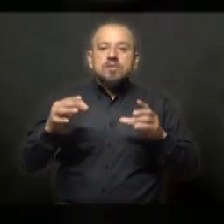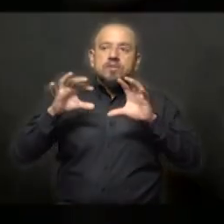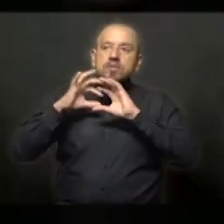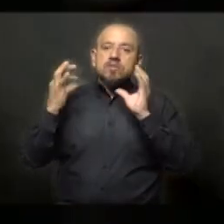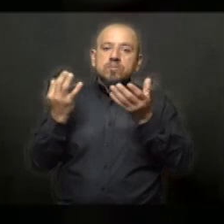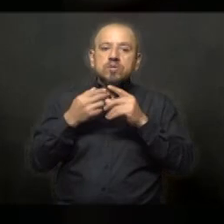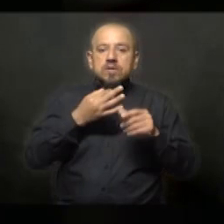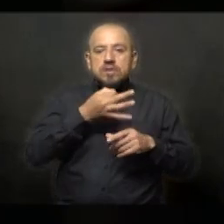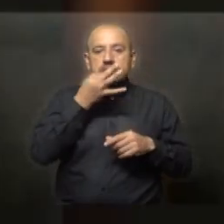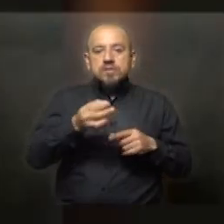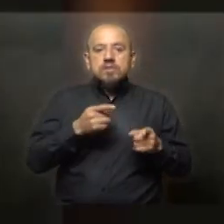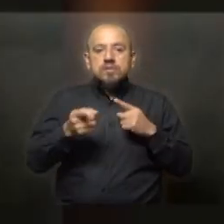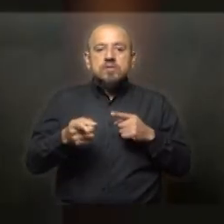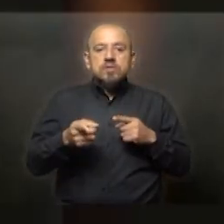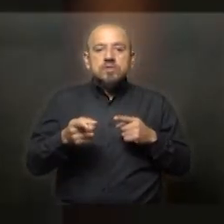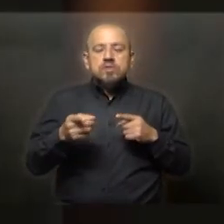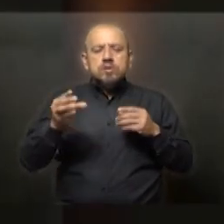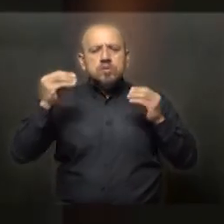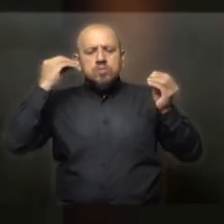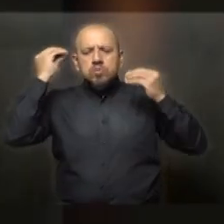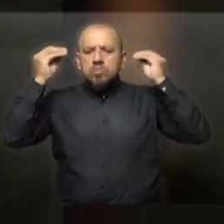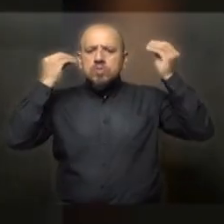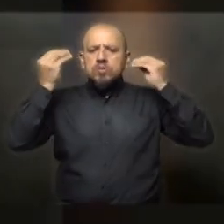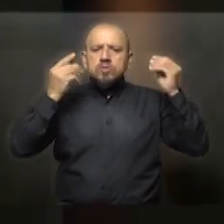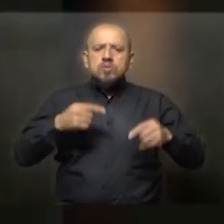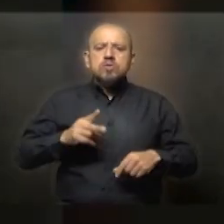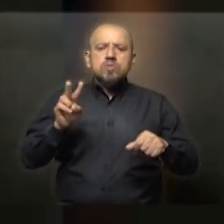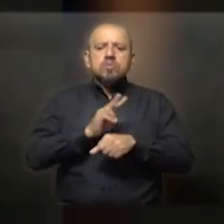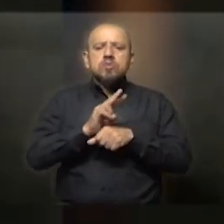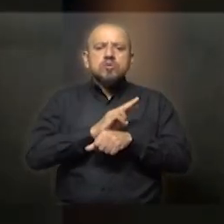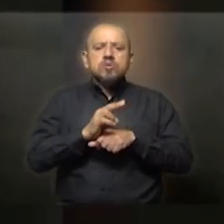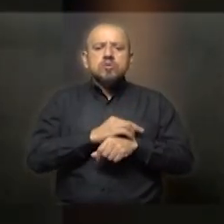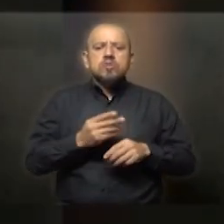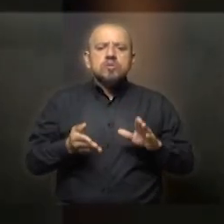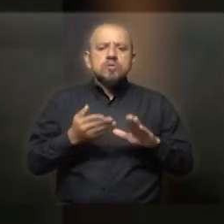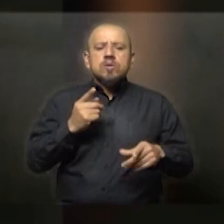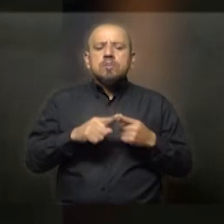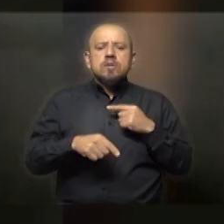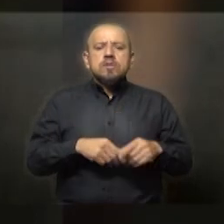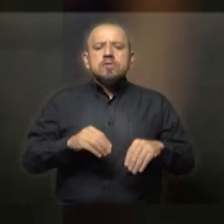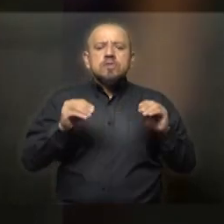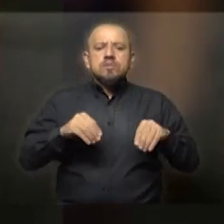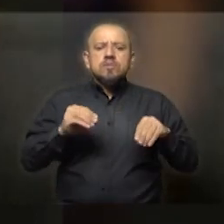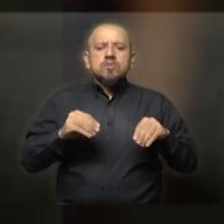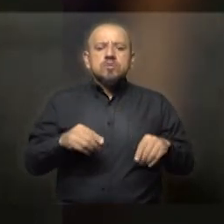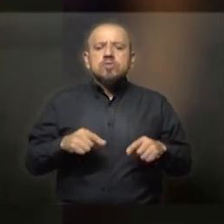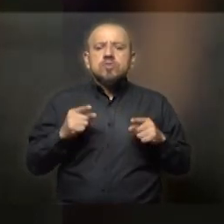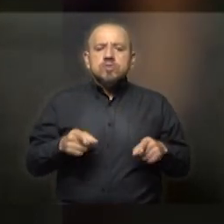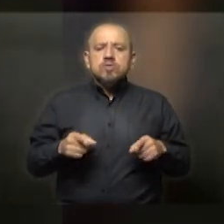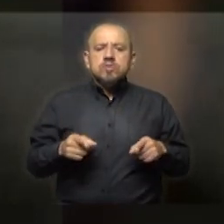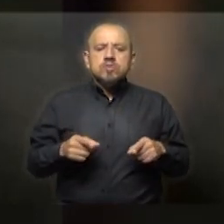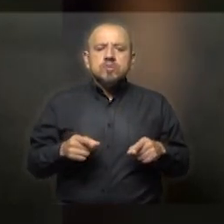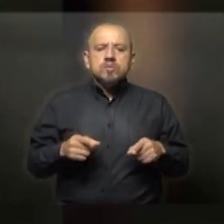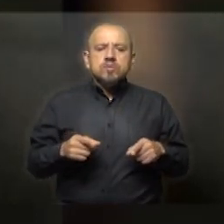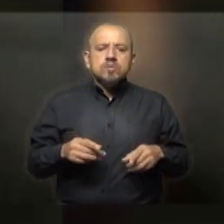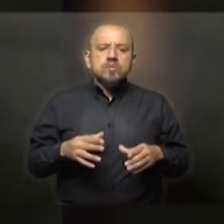cual hablaba las preocupaciones era la protección del más débil y eso generalizable